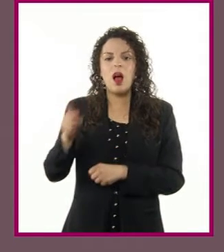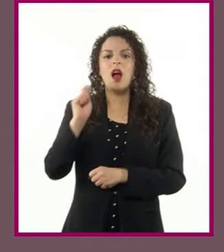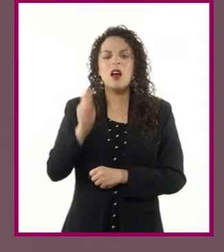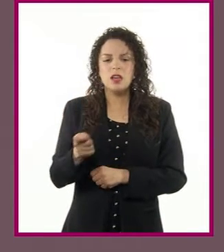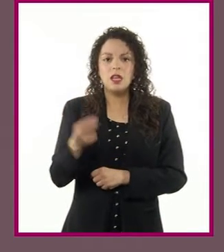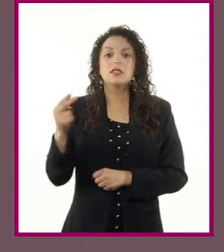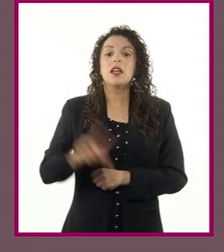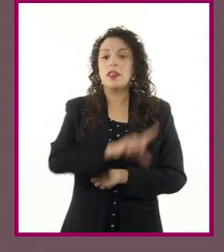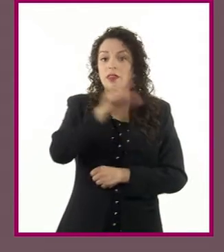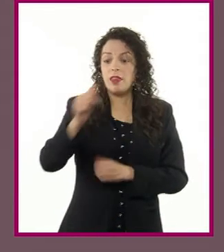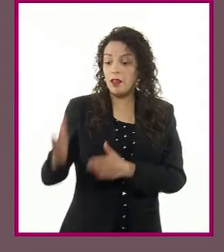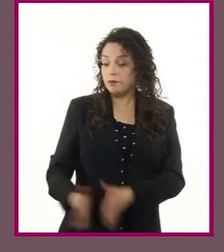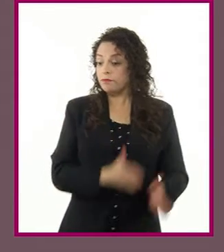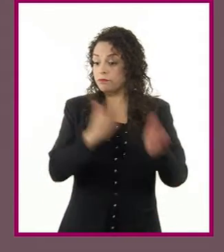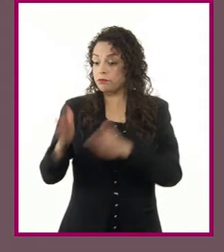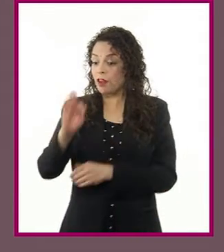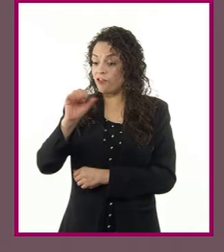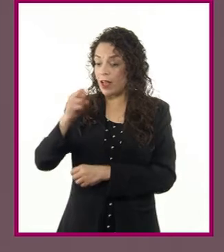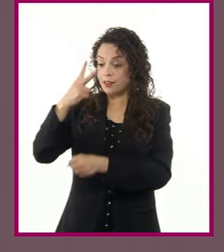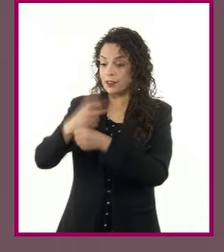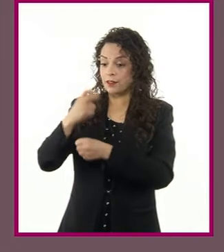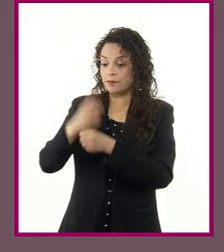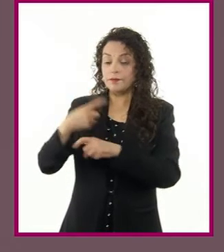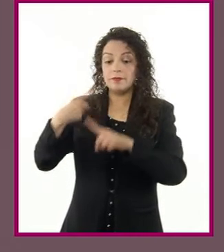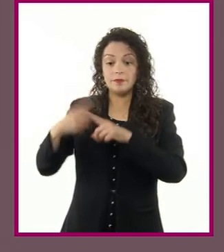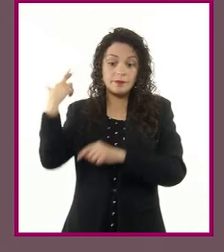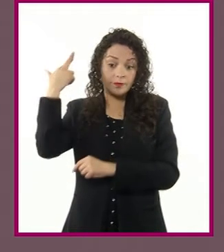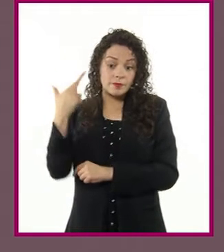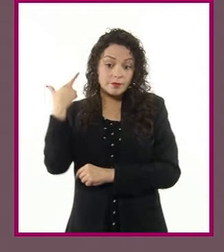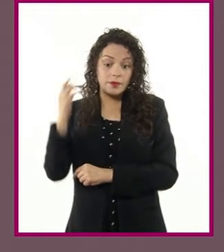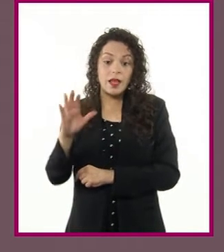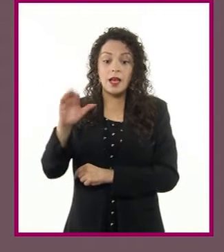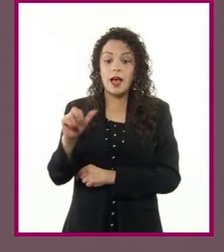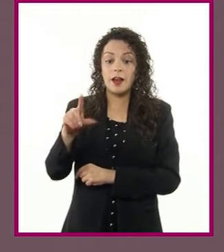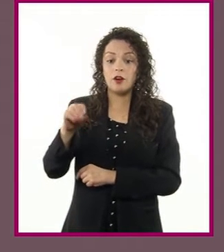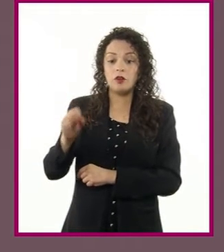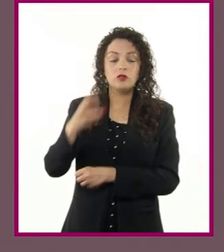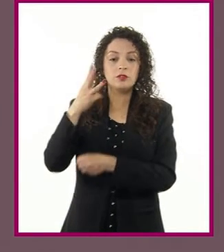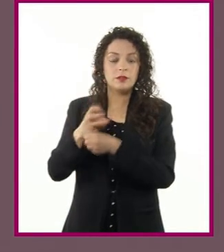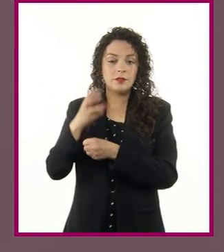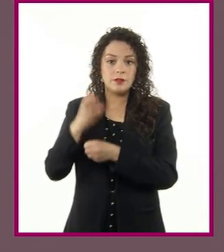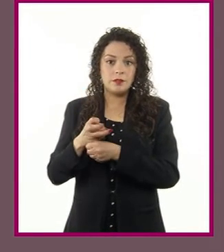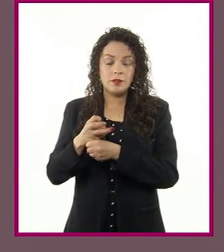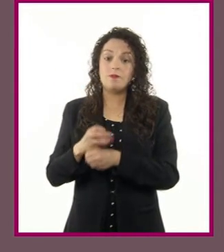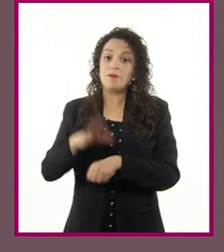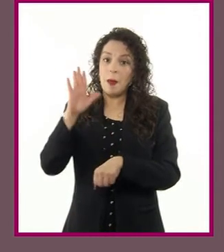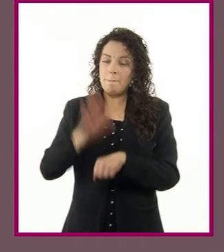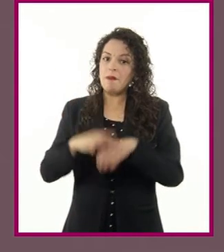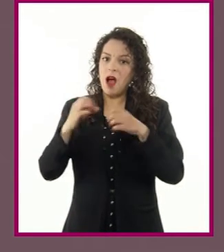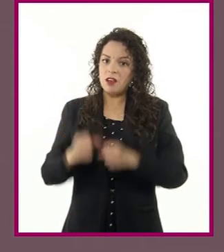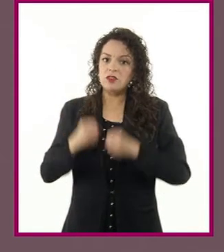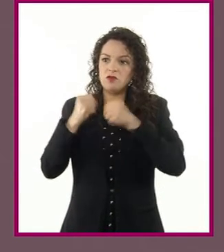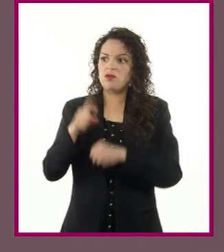fase posterior bajo el reinado de Carlos III, mucho más intensa y ambiciosa.